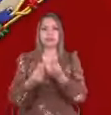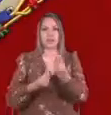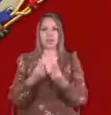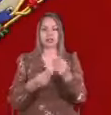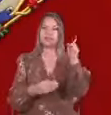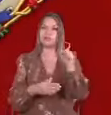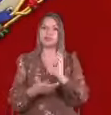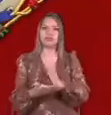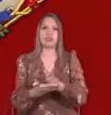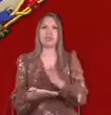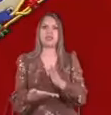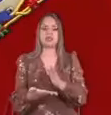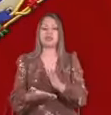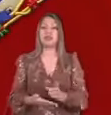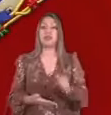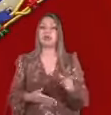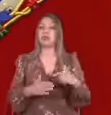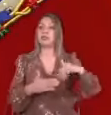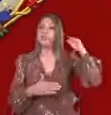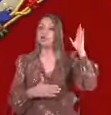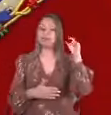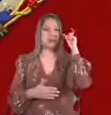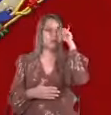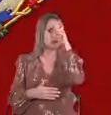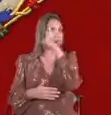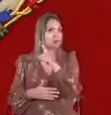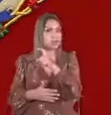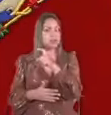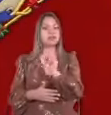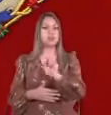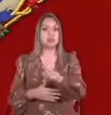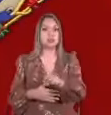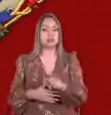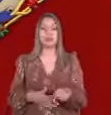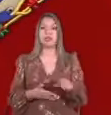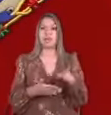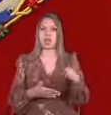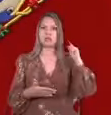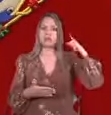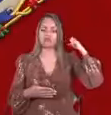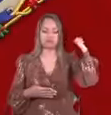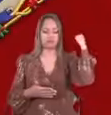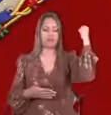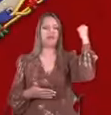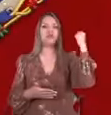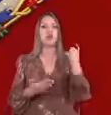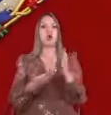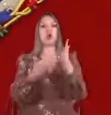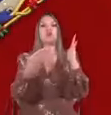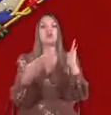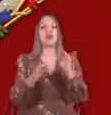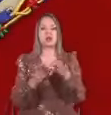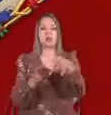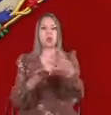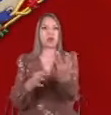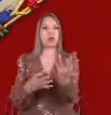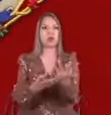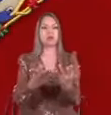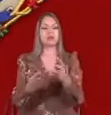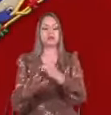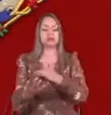paralizarse. Quizás ese es el más cruel, la más cruel victoria de quienes han gobernado contra el pueblo. Sin esperanza y con